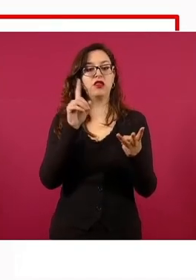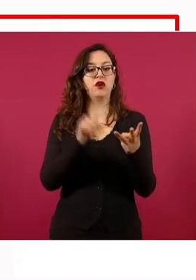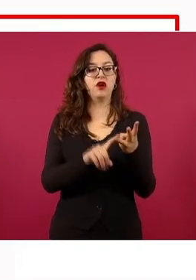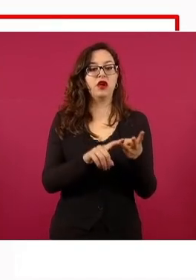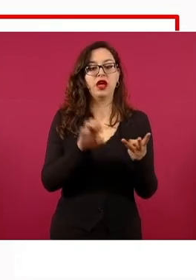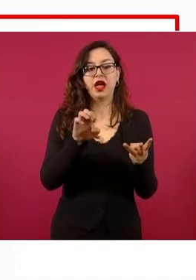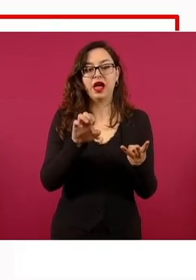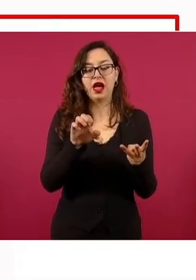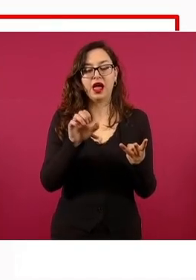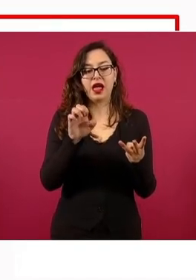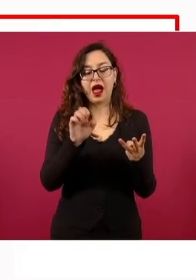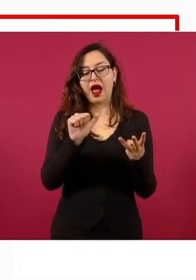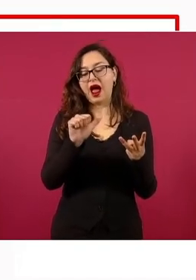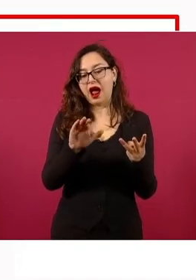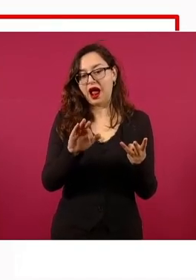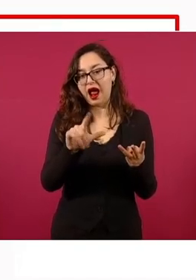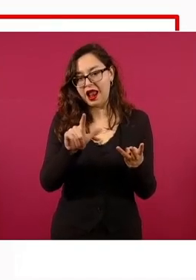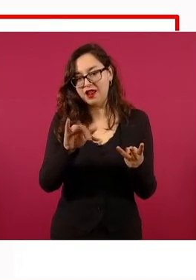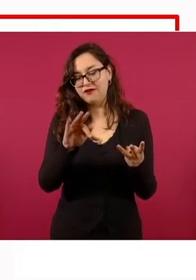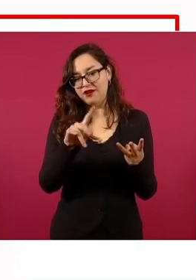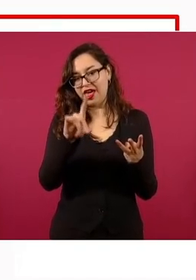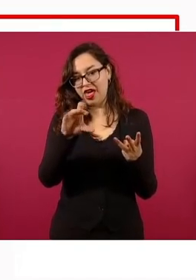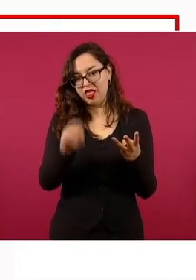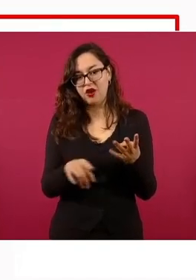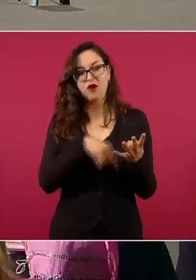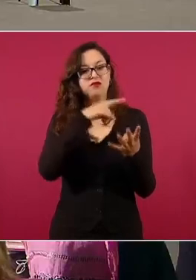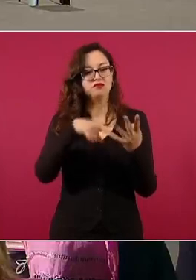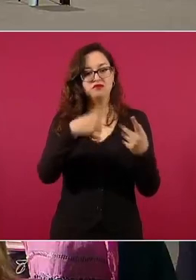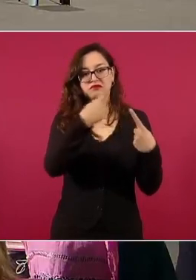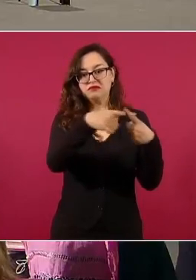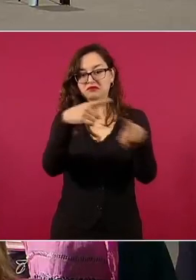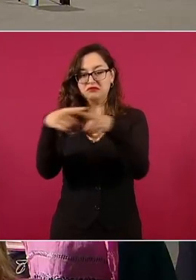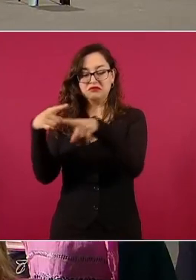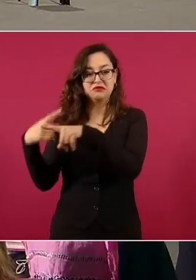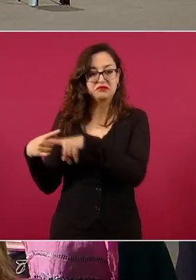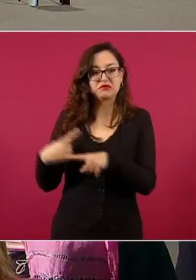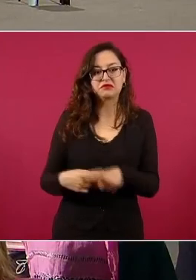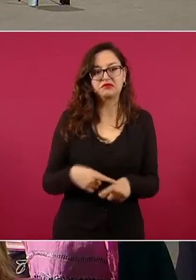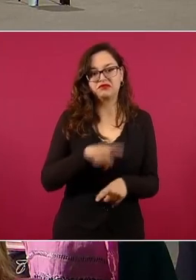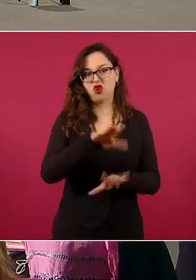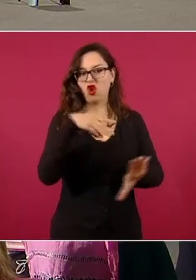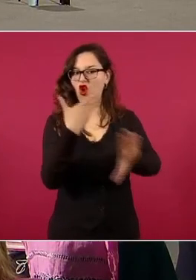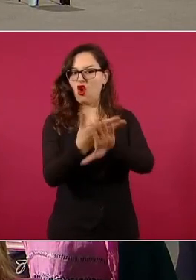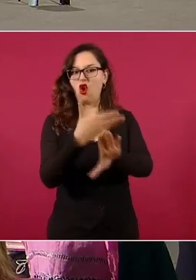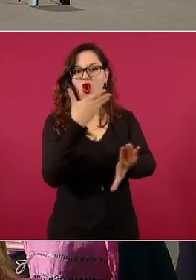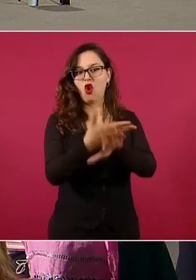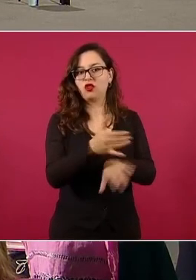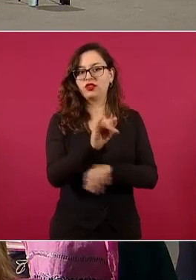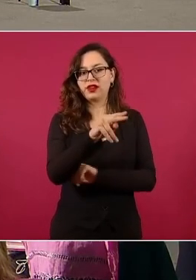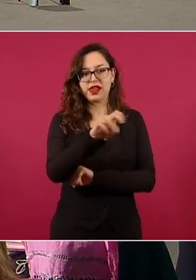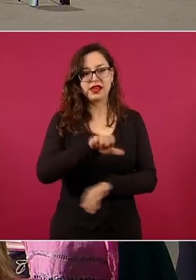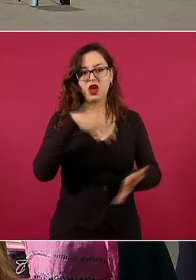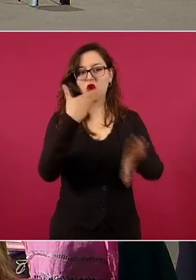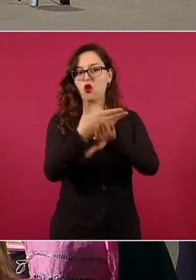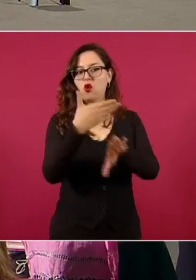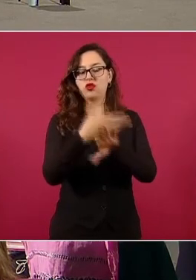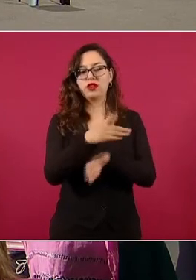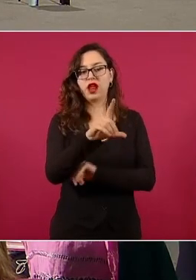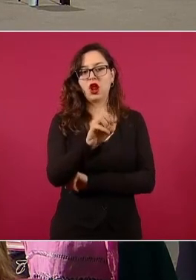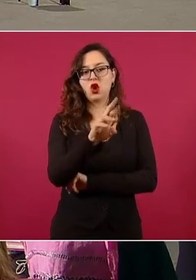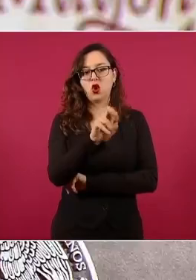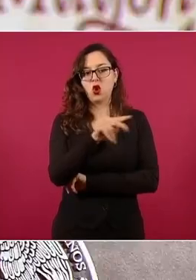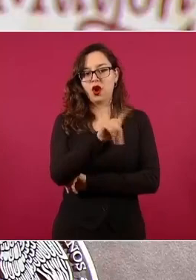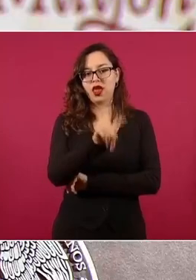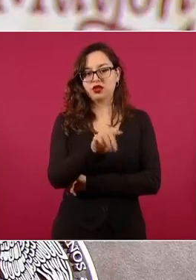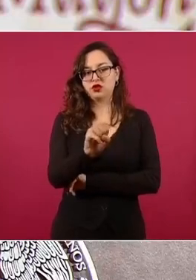Lecona, entre otros, exigían la renuncia de la aprobación del Instituto Nacional Electoral. También